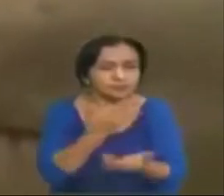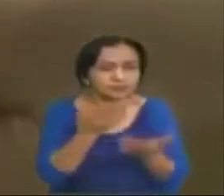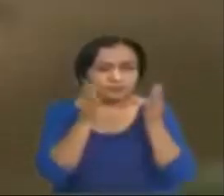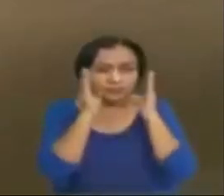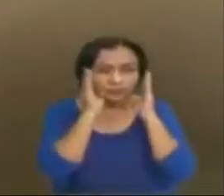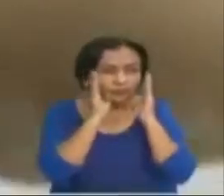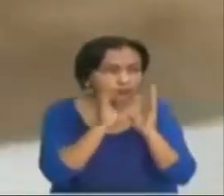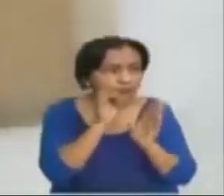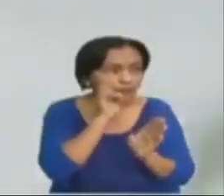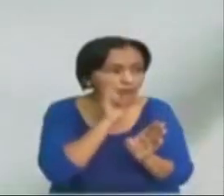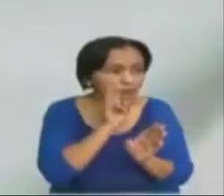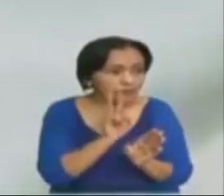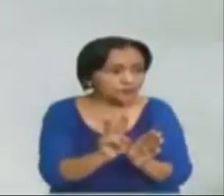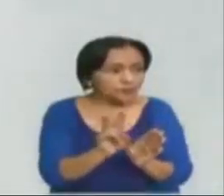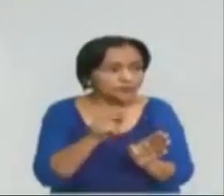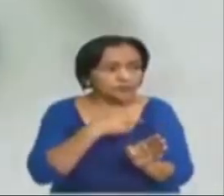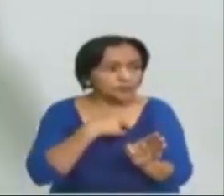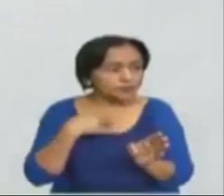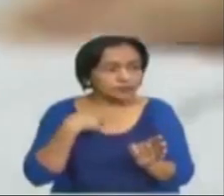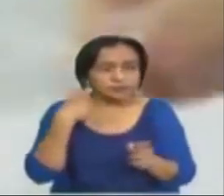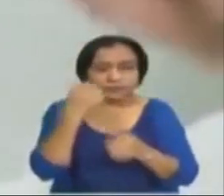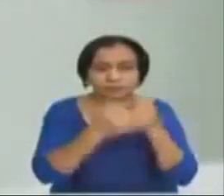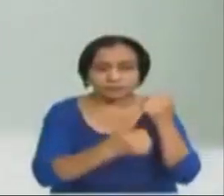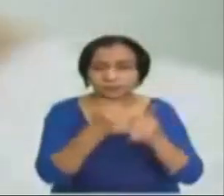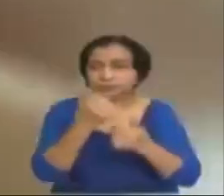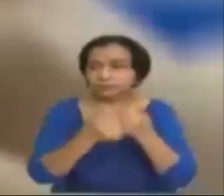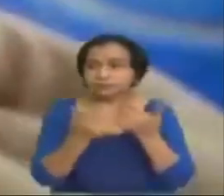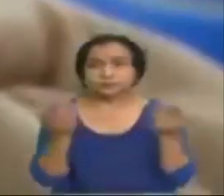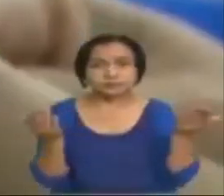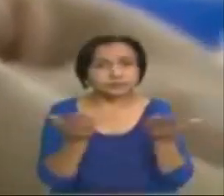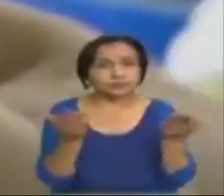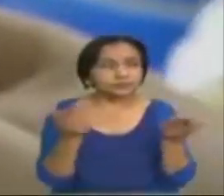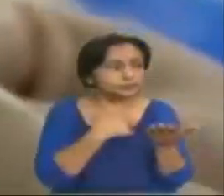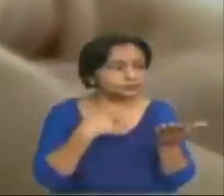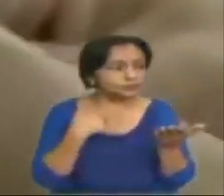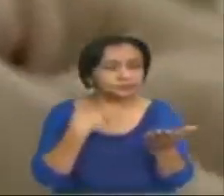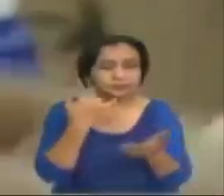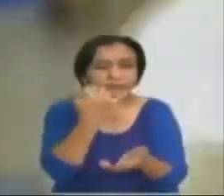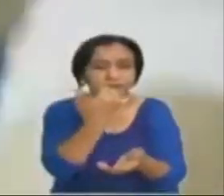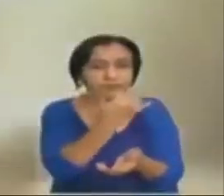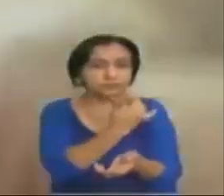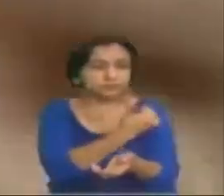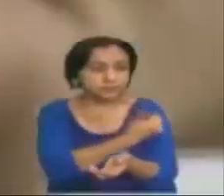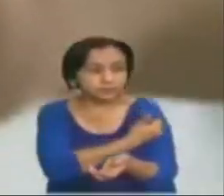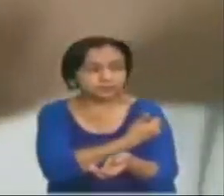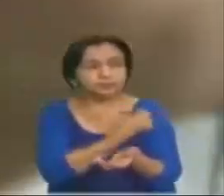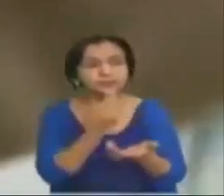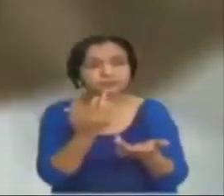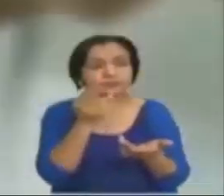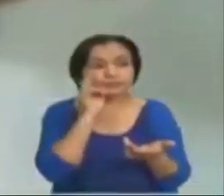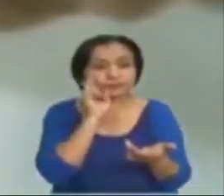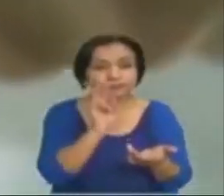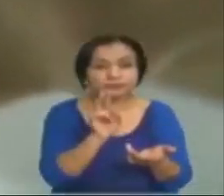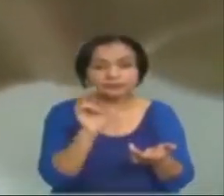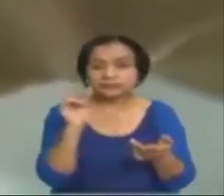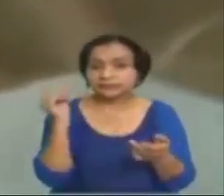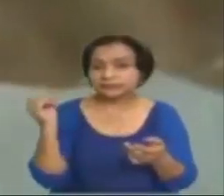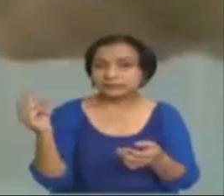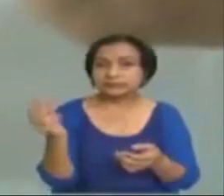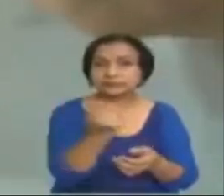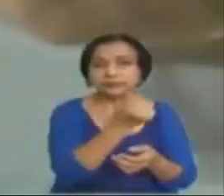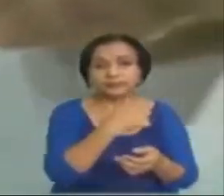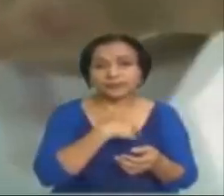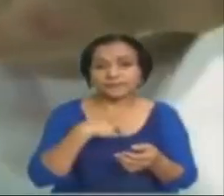de Sputnik 5 a quienes, o Sputnik B a quienes correspondan. Y continuamos con la